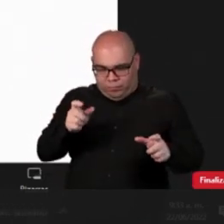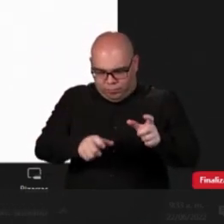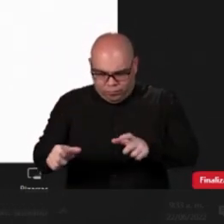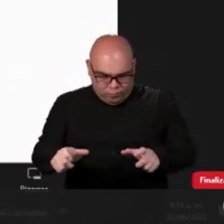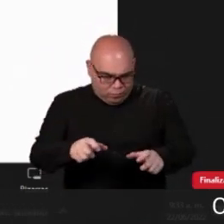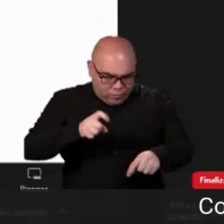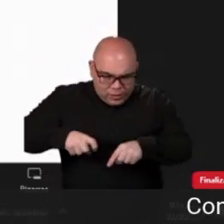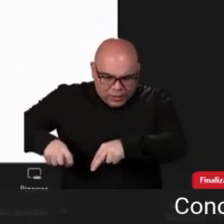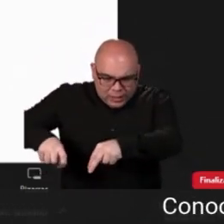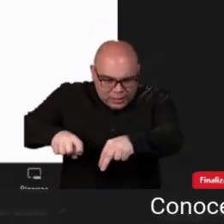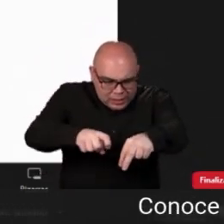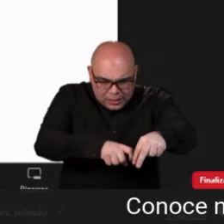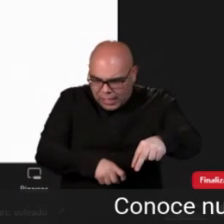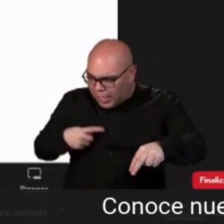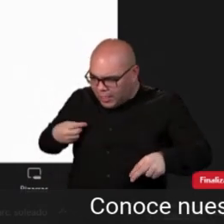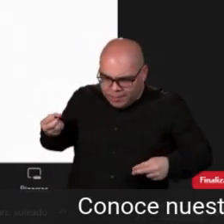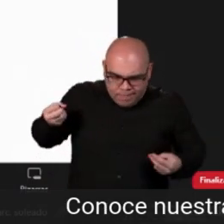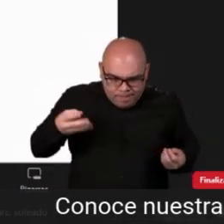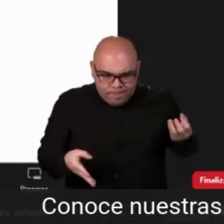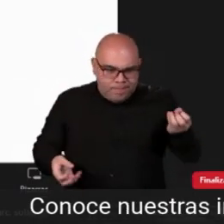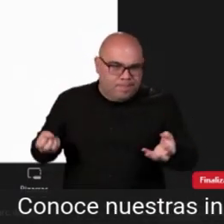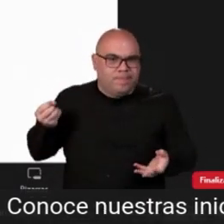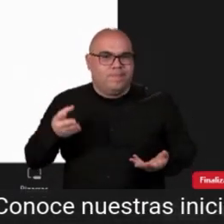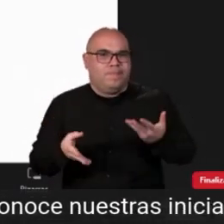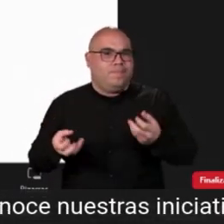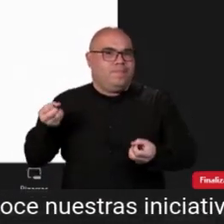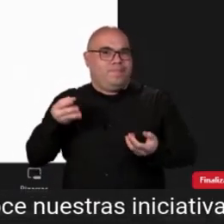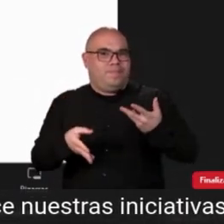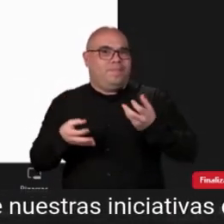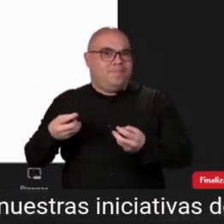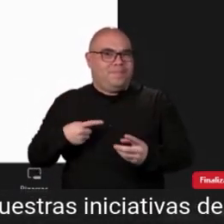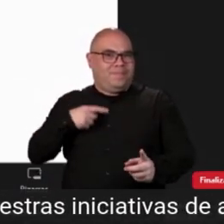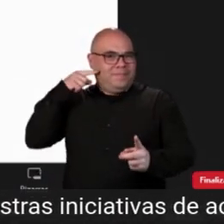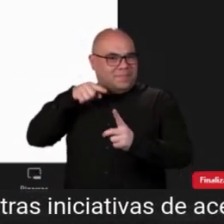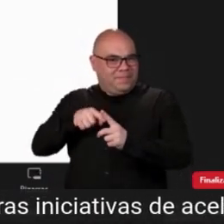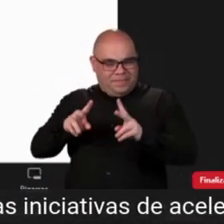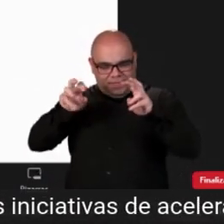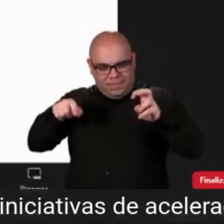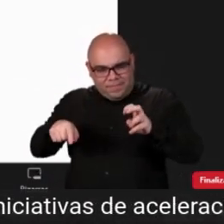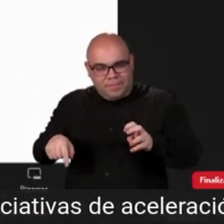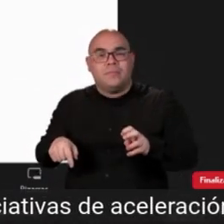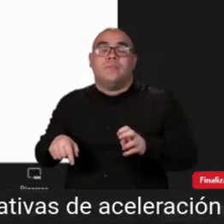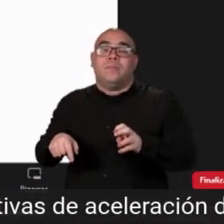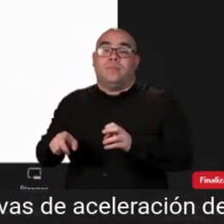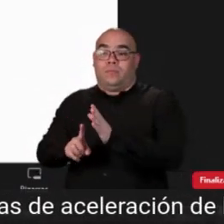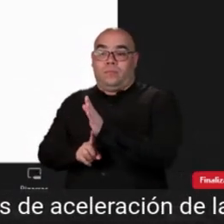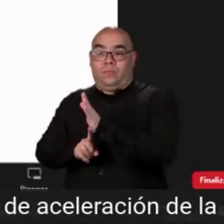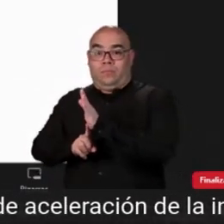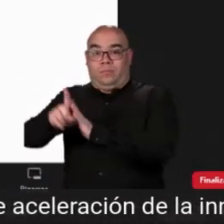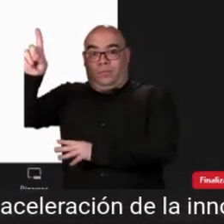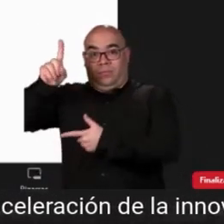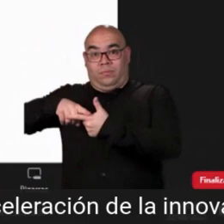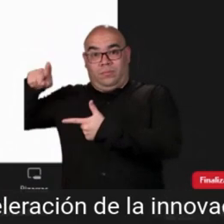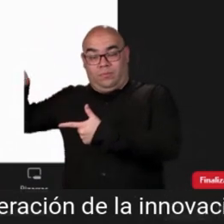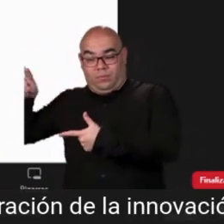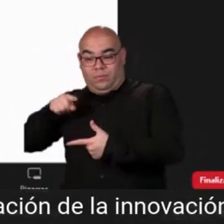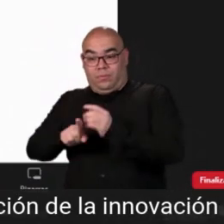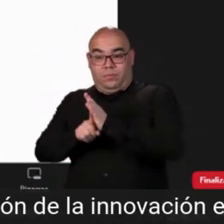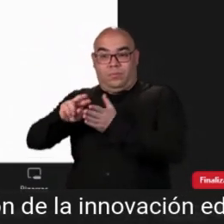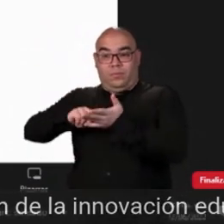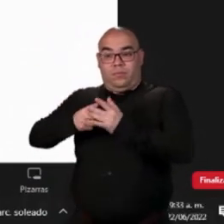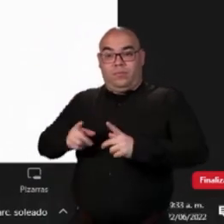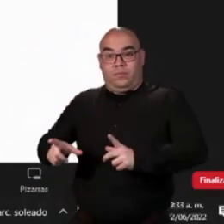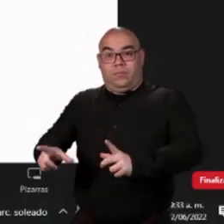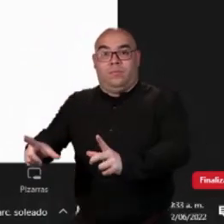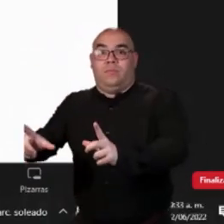estudiantes y pensando en maximizar las posibilidades de éxito, midiendo el éxito de ellos no solo como la terminación